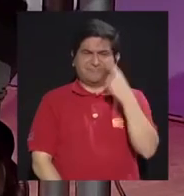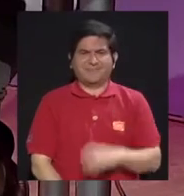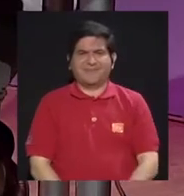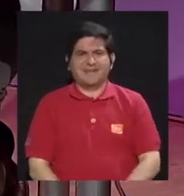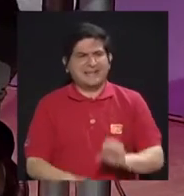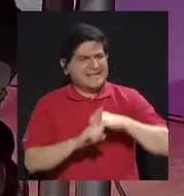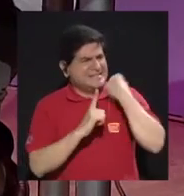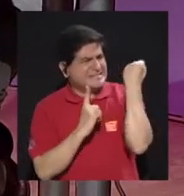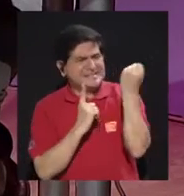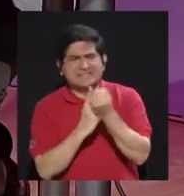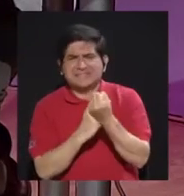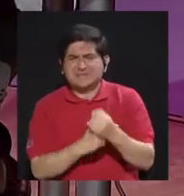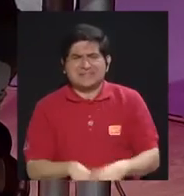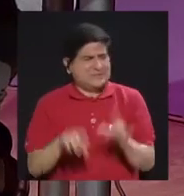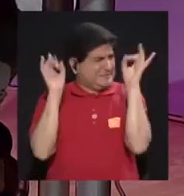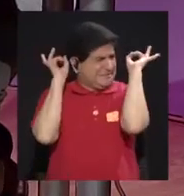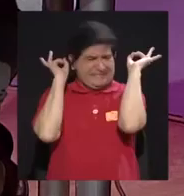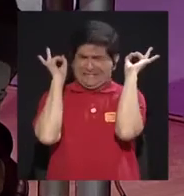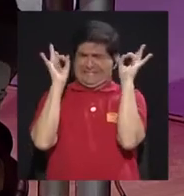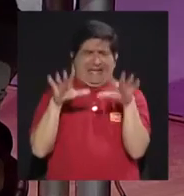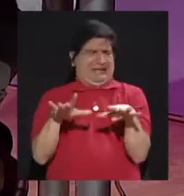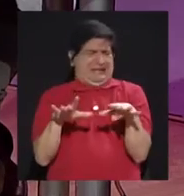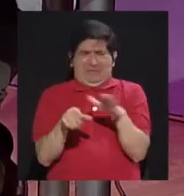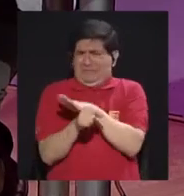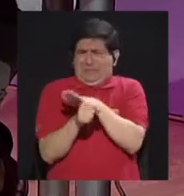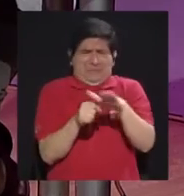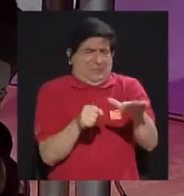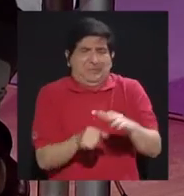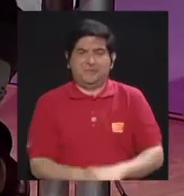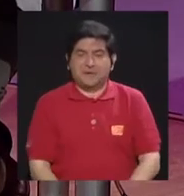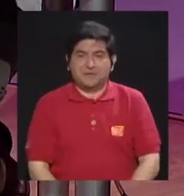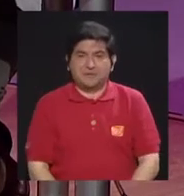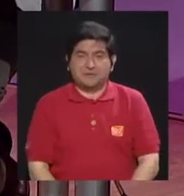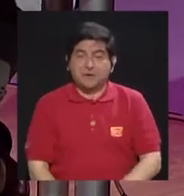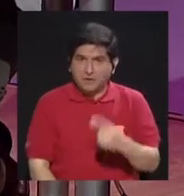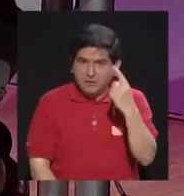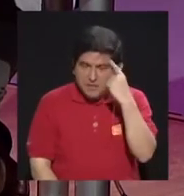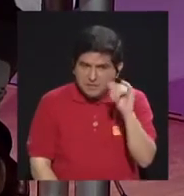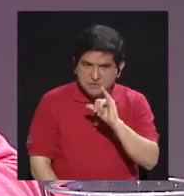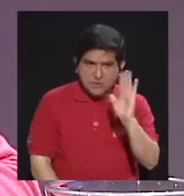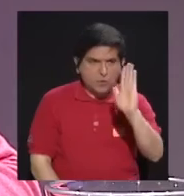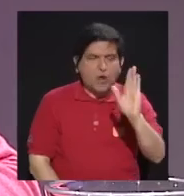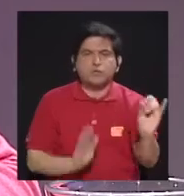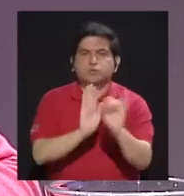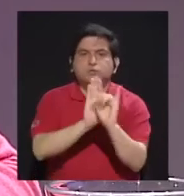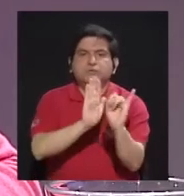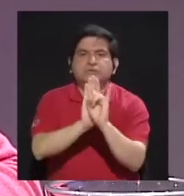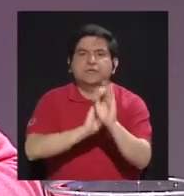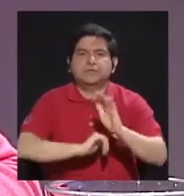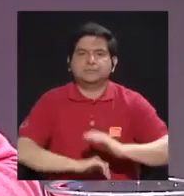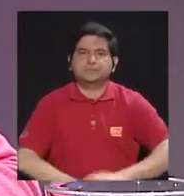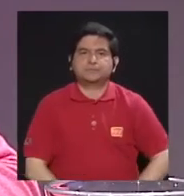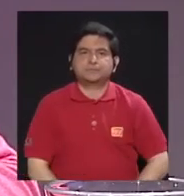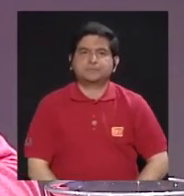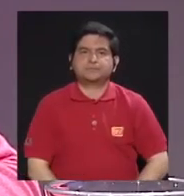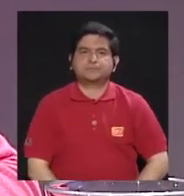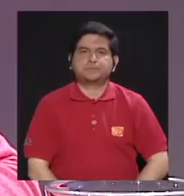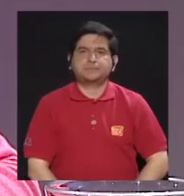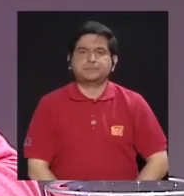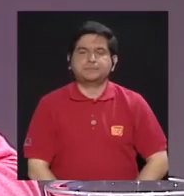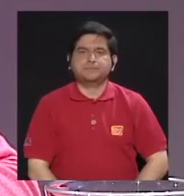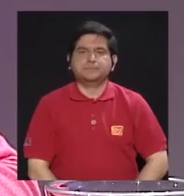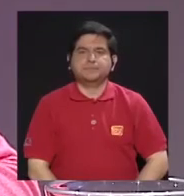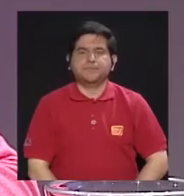es absolutamente nefasto incluso para su propia identidad. Ni siquiera